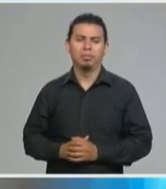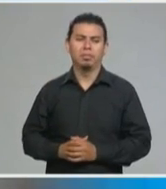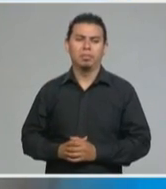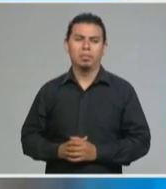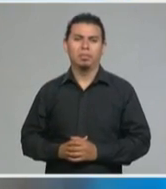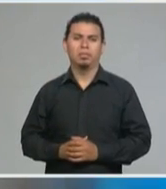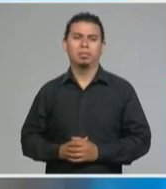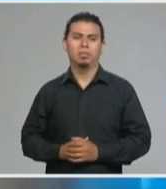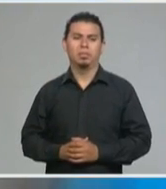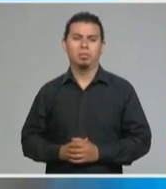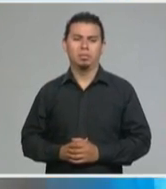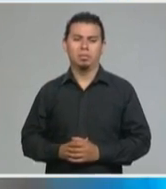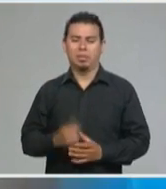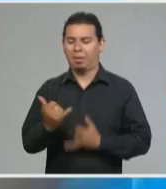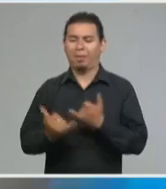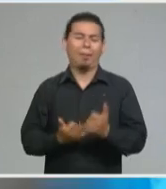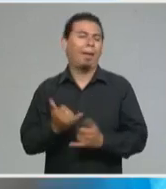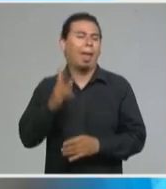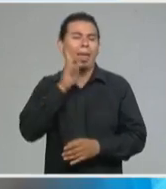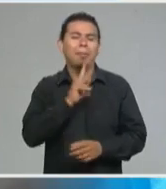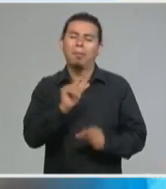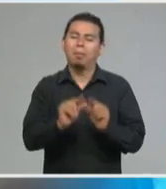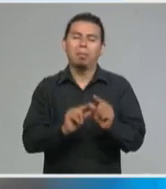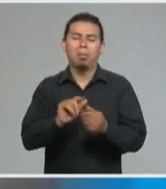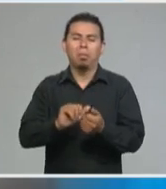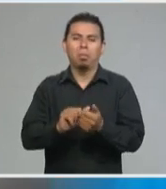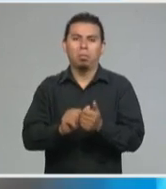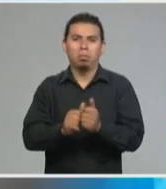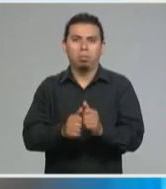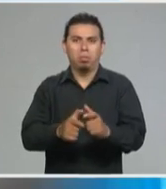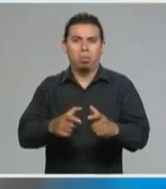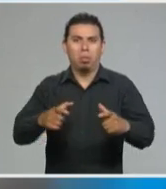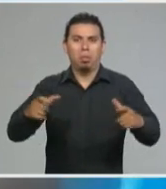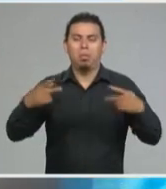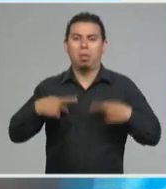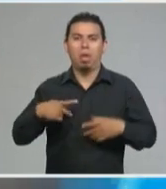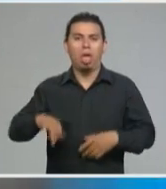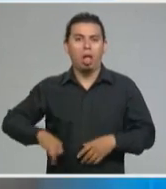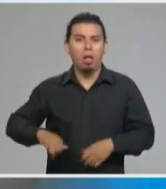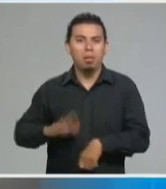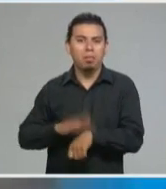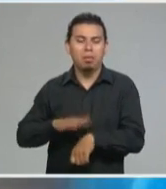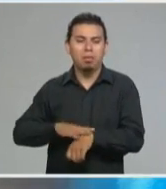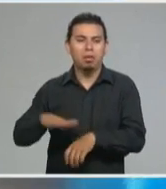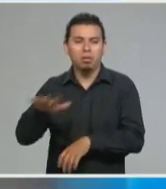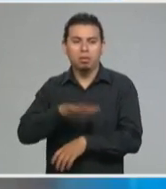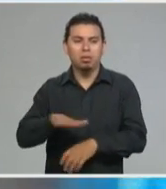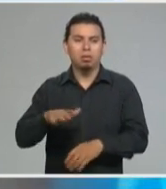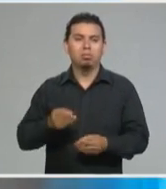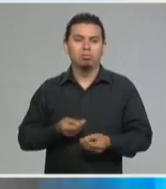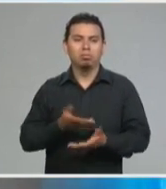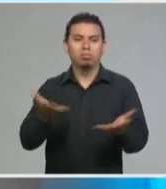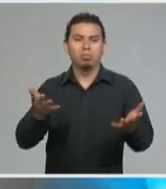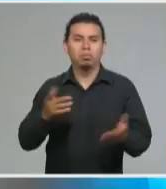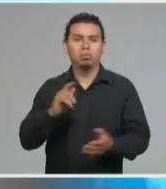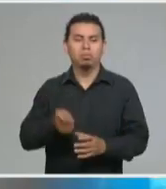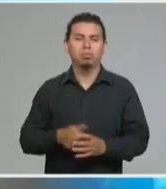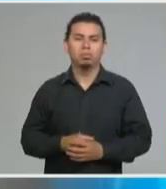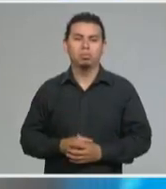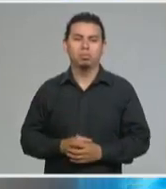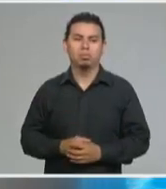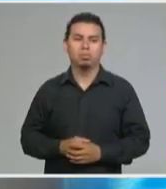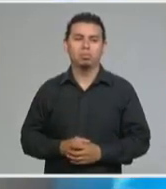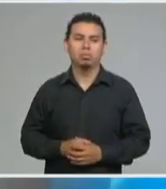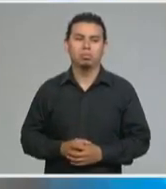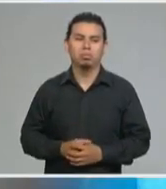ahora sí que este juego, ¿no? De construir globos de papel al Valle Etla. El Valle Etla lo recibió, lo cogió